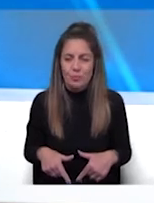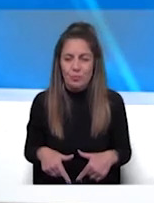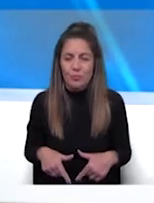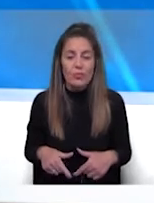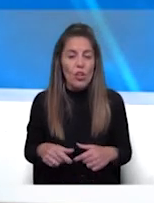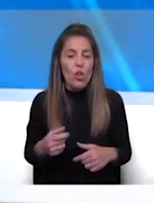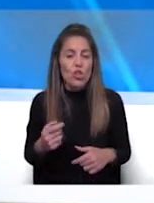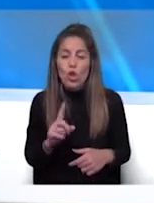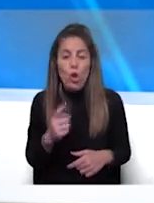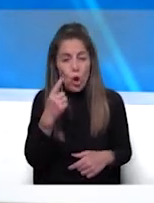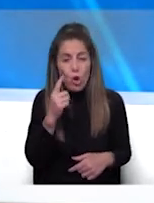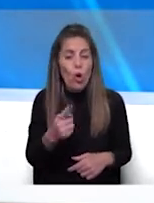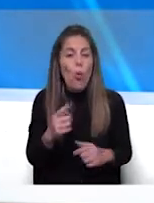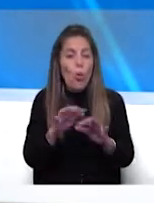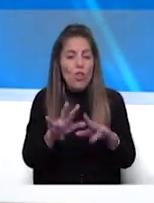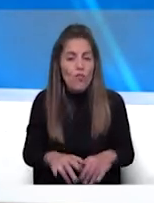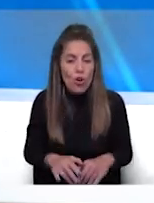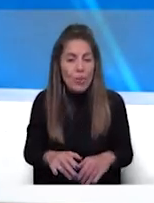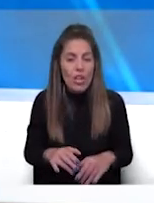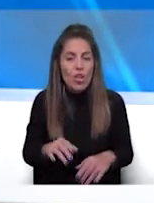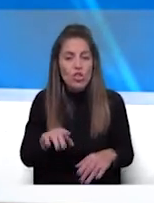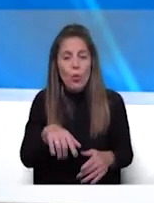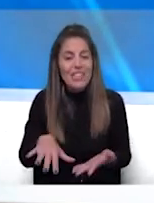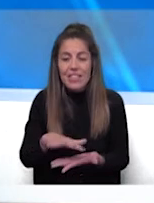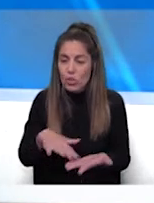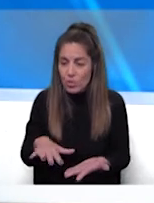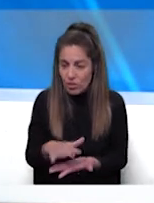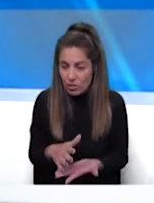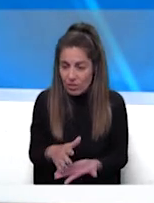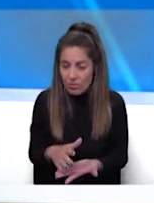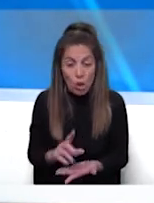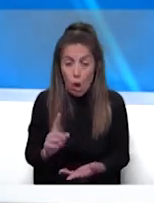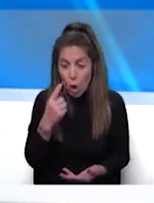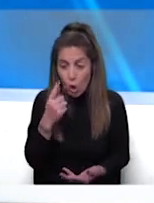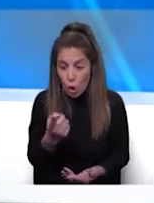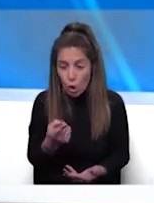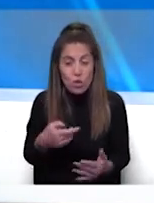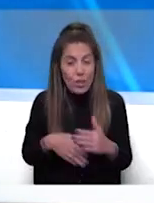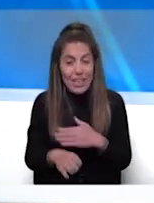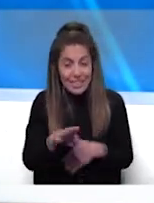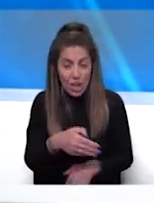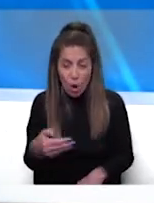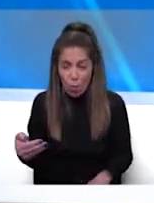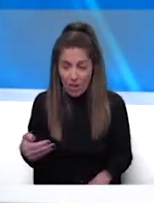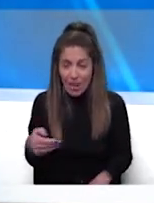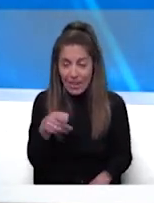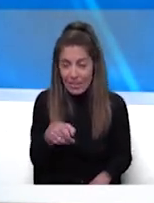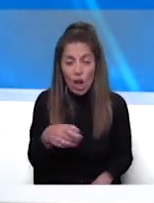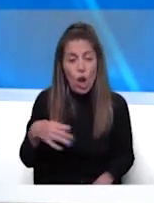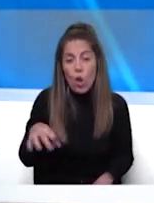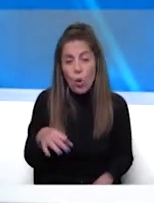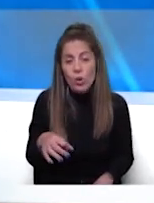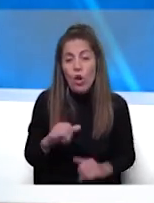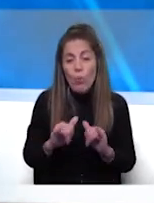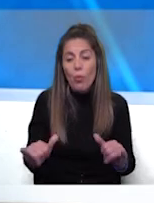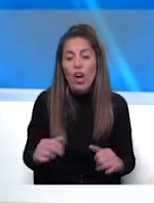Yo no conozco un solo informe de la JUTEP sobre ninguna de esas situaciones. Si tú entras en la página de la JUTEP, lo único que hay